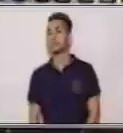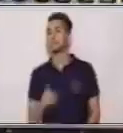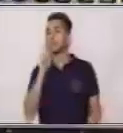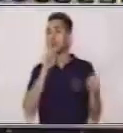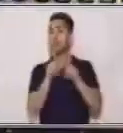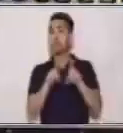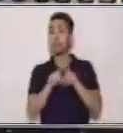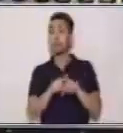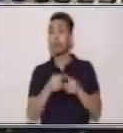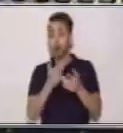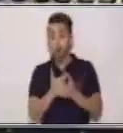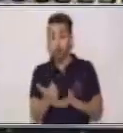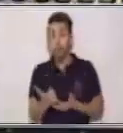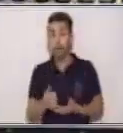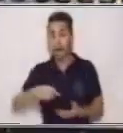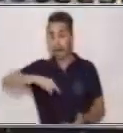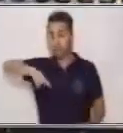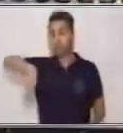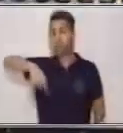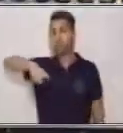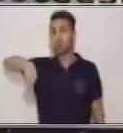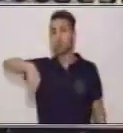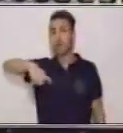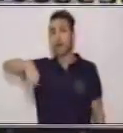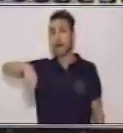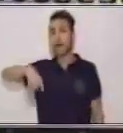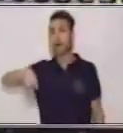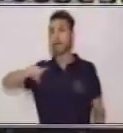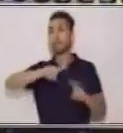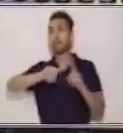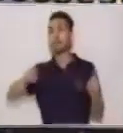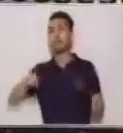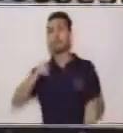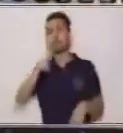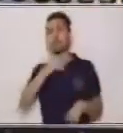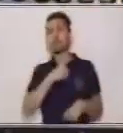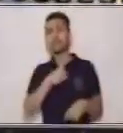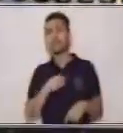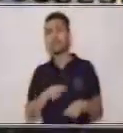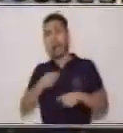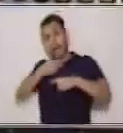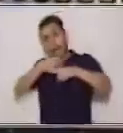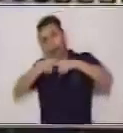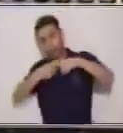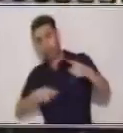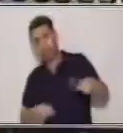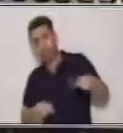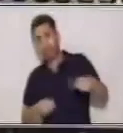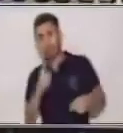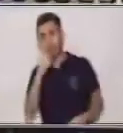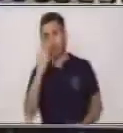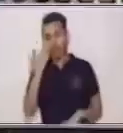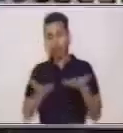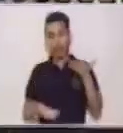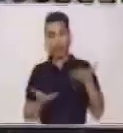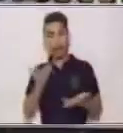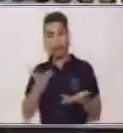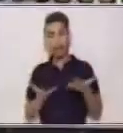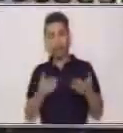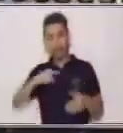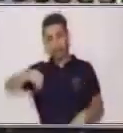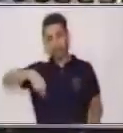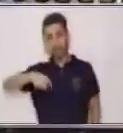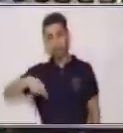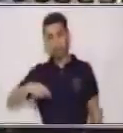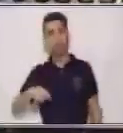compras una libra de azúcar, pero solo quieres utilizar la mitad de la libra de azúcar. Entonces, esa es una fracción